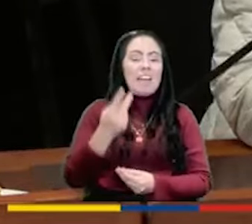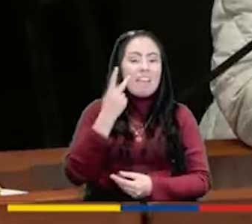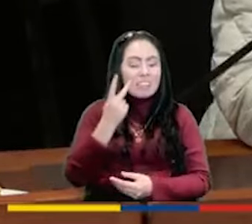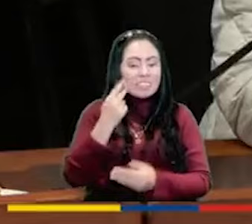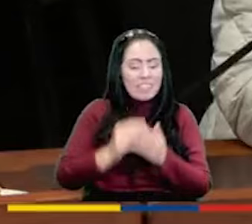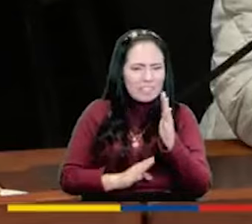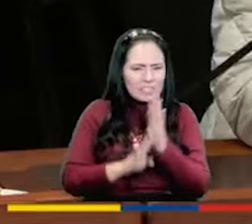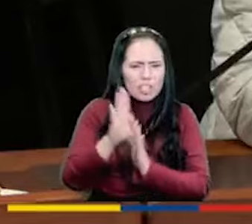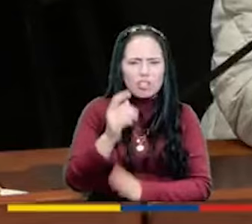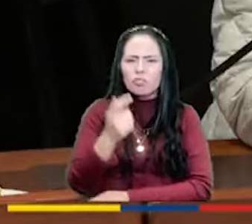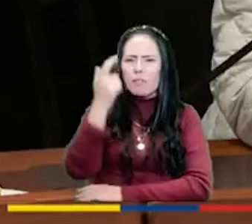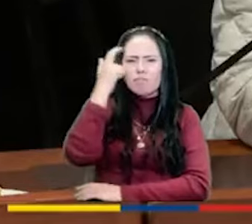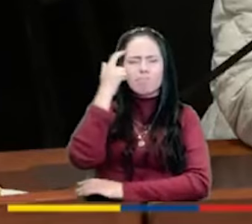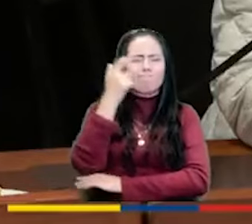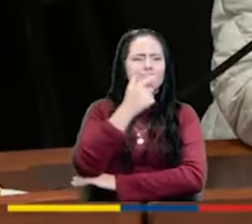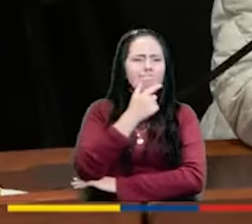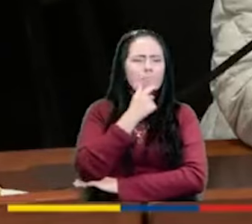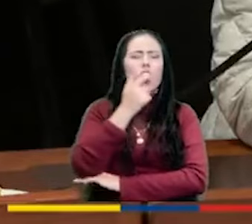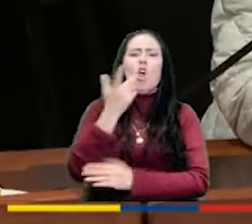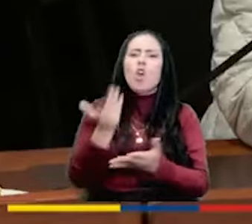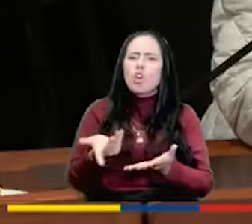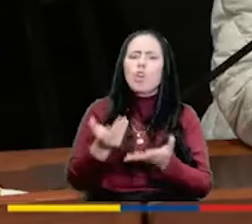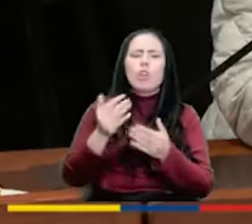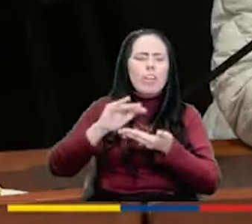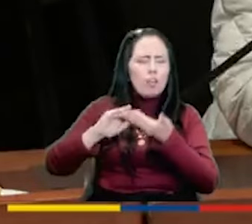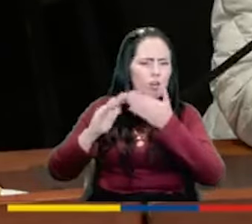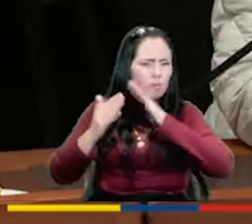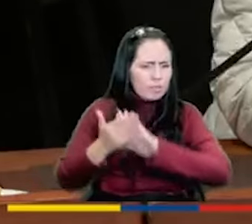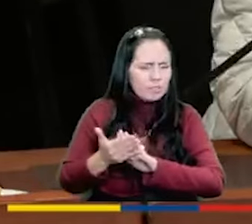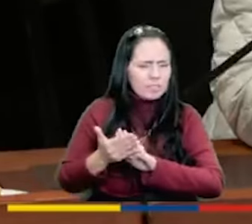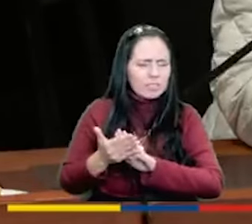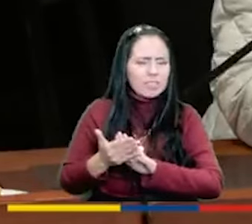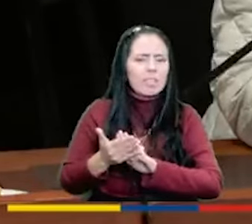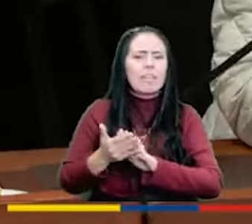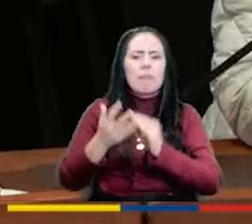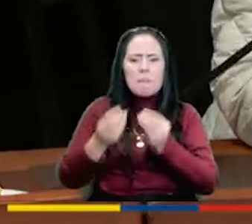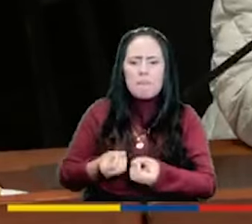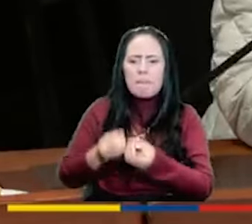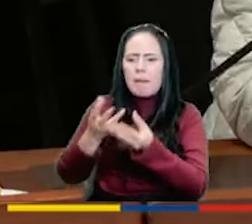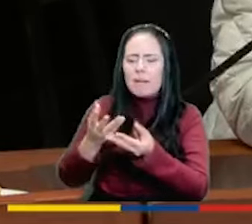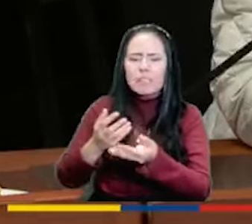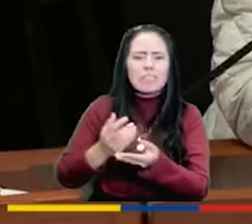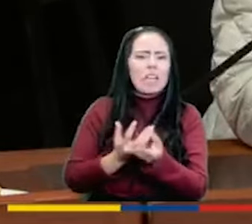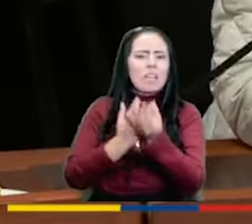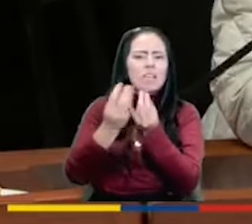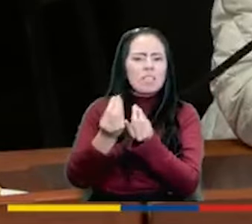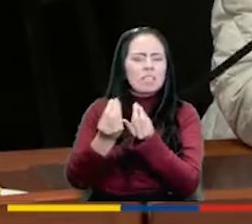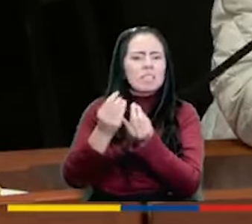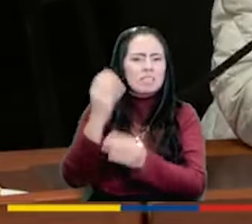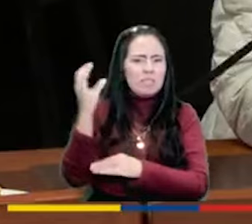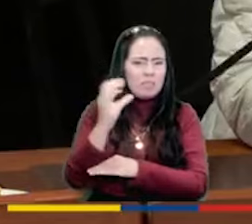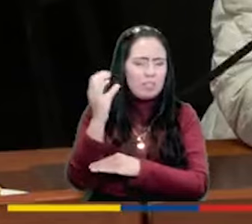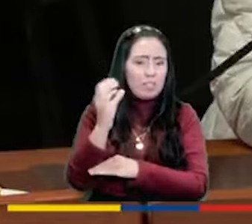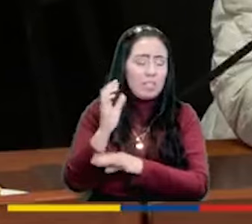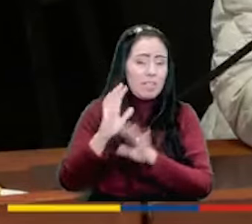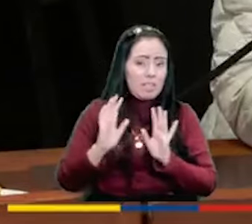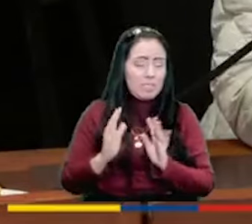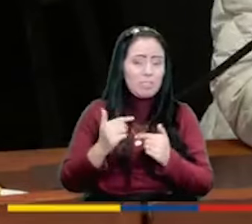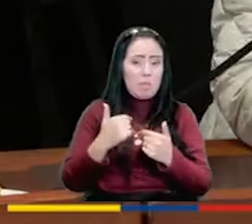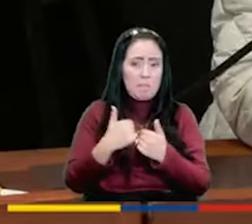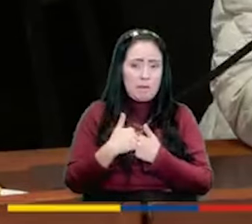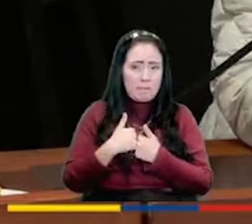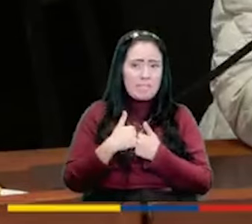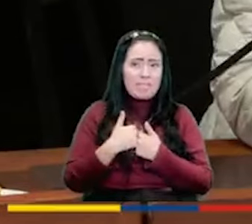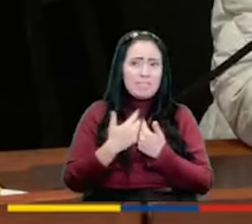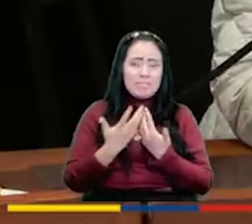está pensada con las comunidades ni para las comunidades étnicas de este país. Esos para mí,